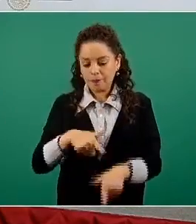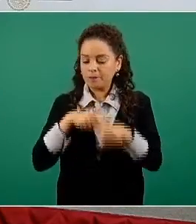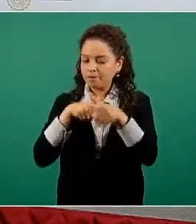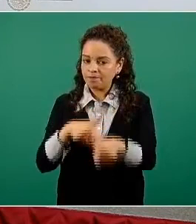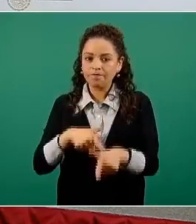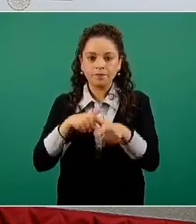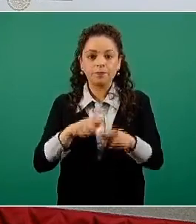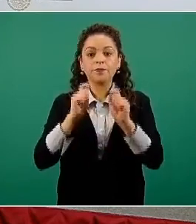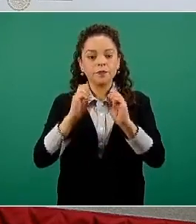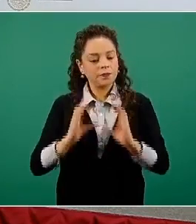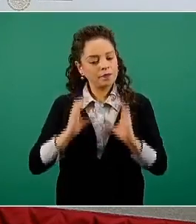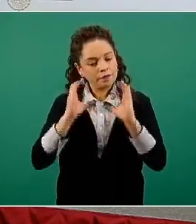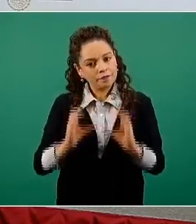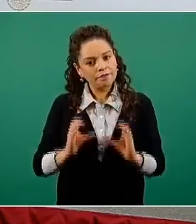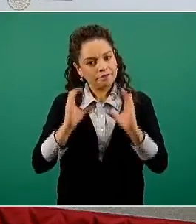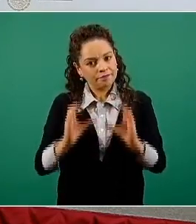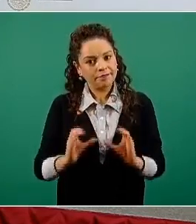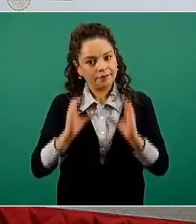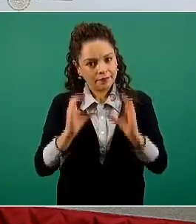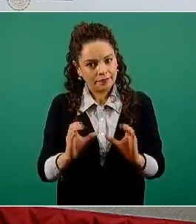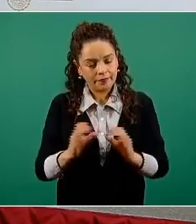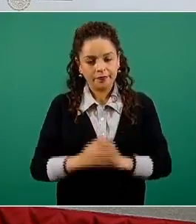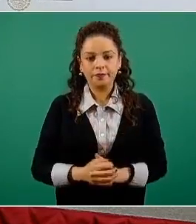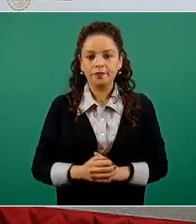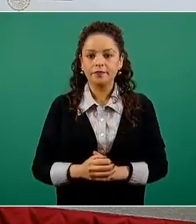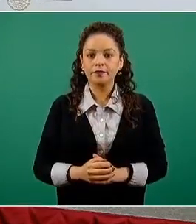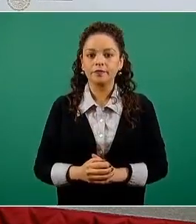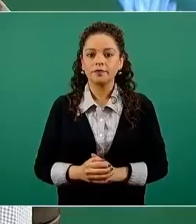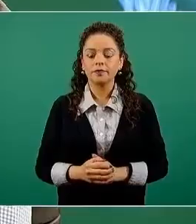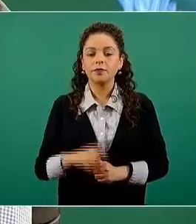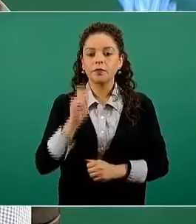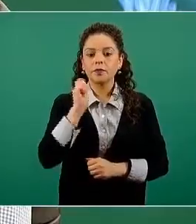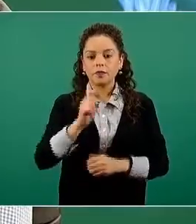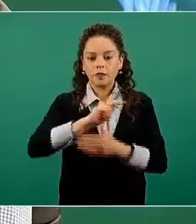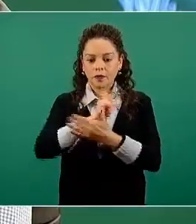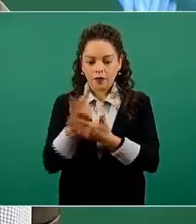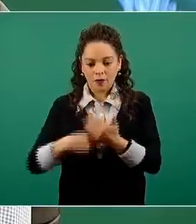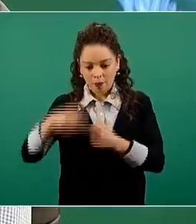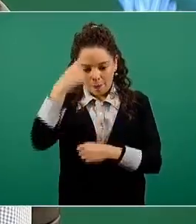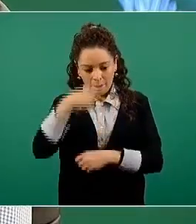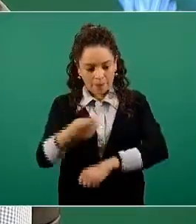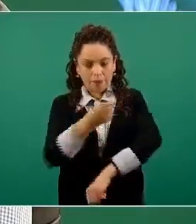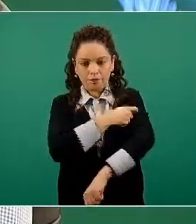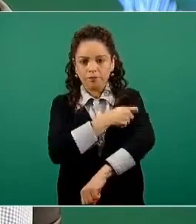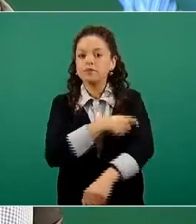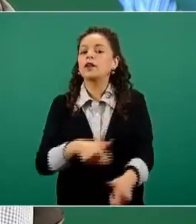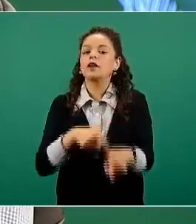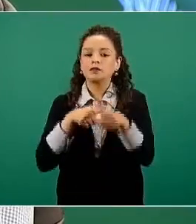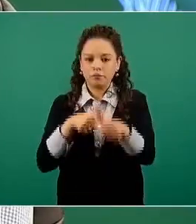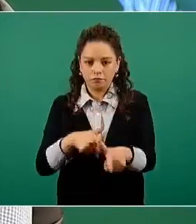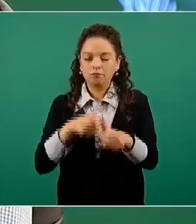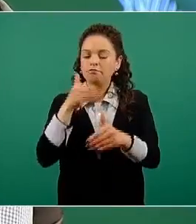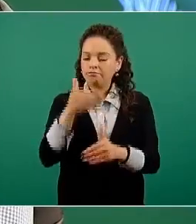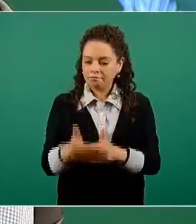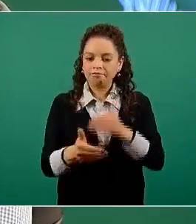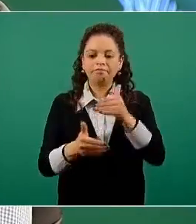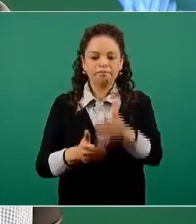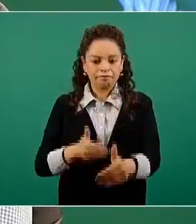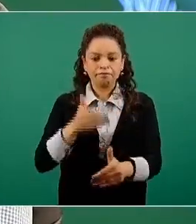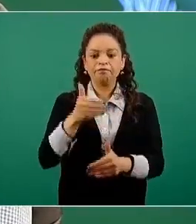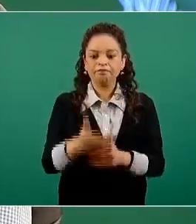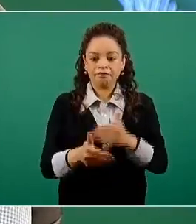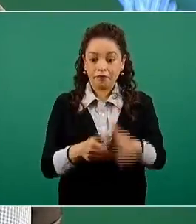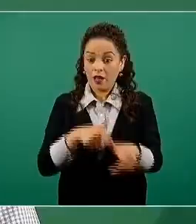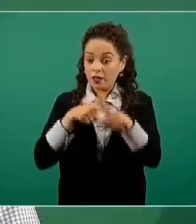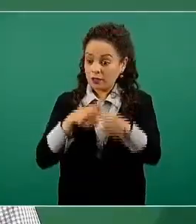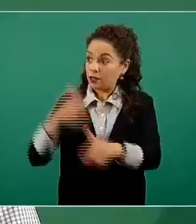aplicando las medidas de prevención. La campaña de vacunación continuará avanzando. En la medida de que las vacunas